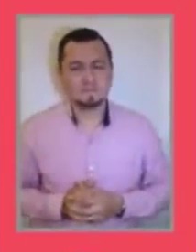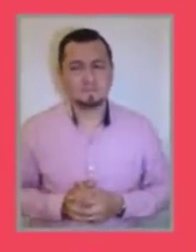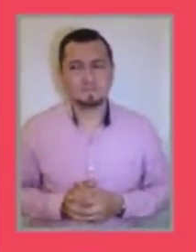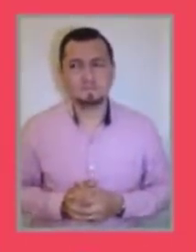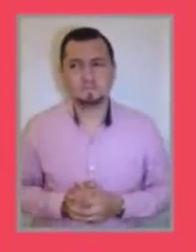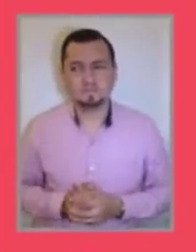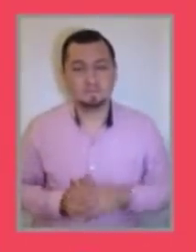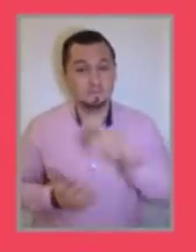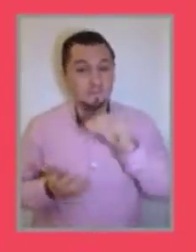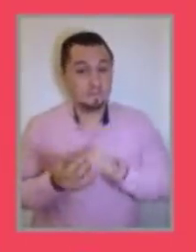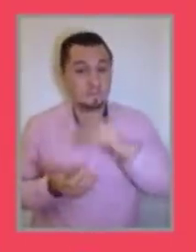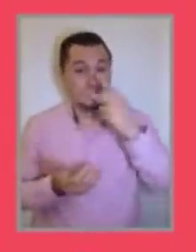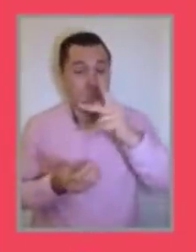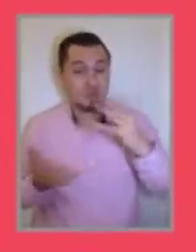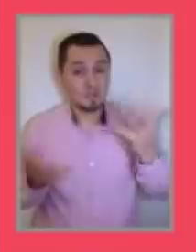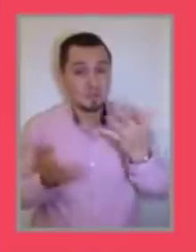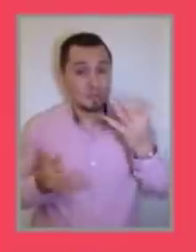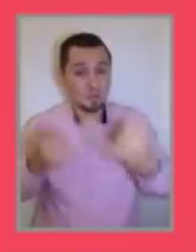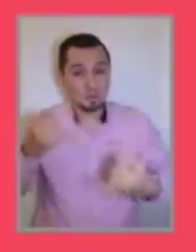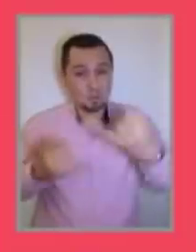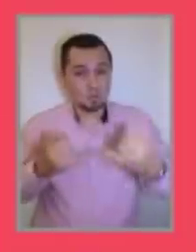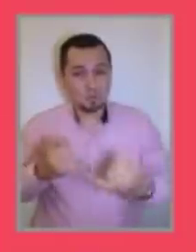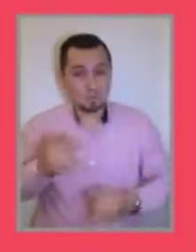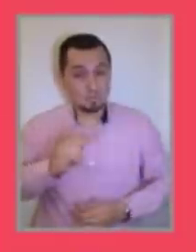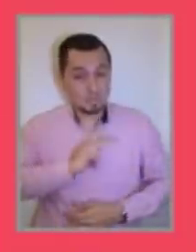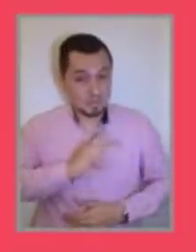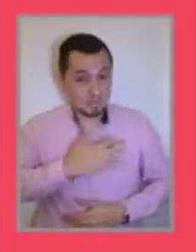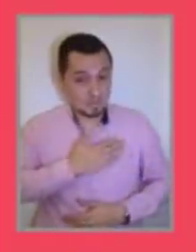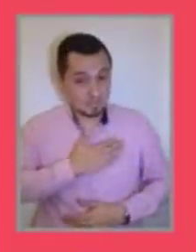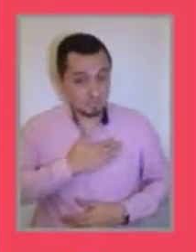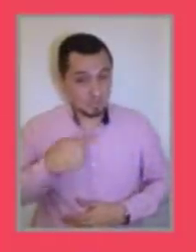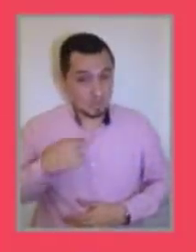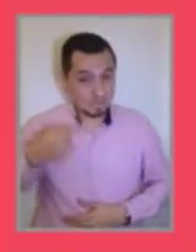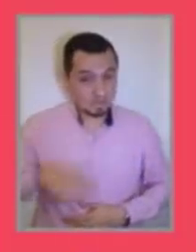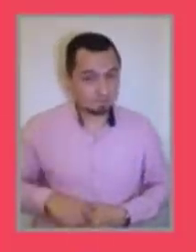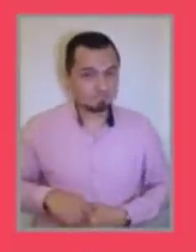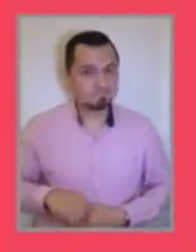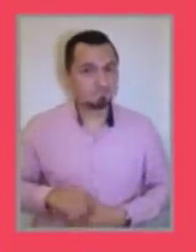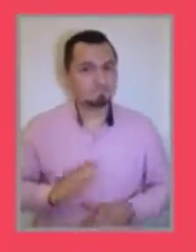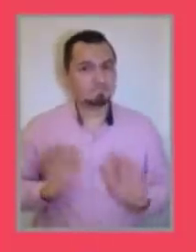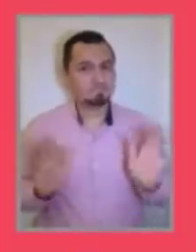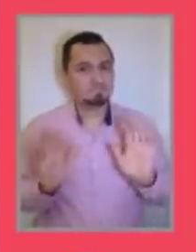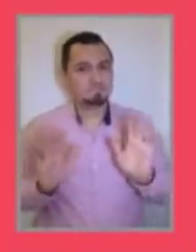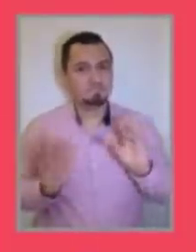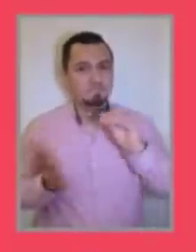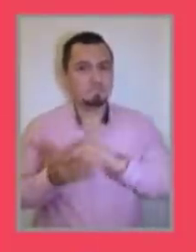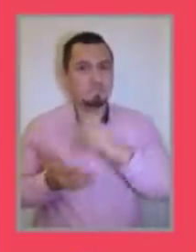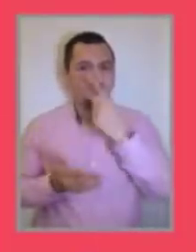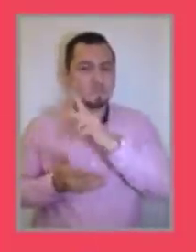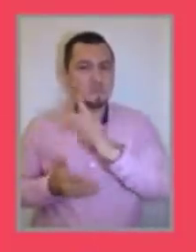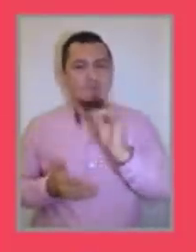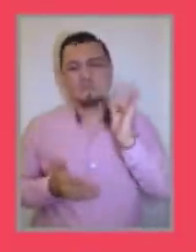Pues un asunto de impartición de justicia, que no es un tema que me toque resolver a mí.